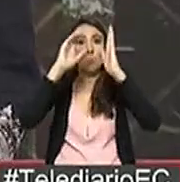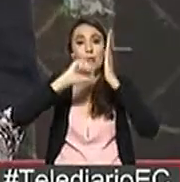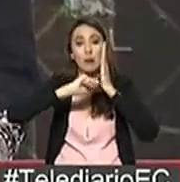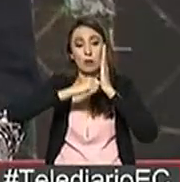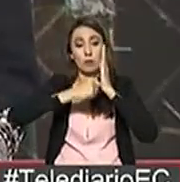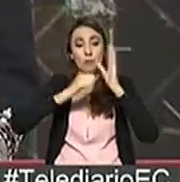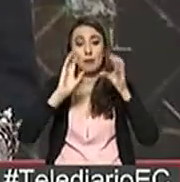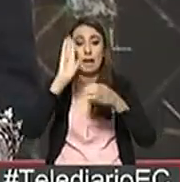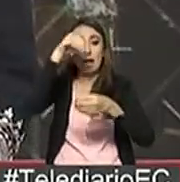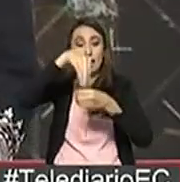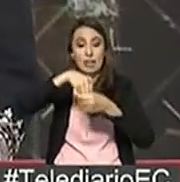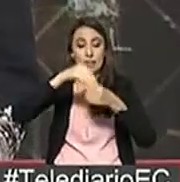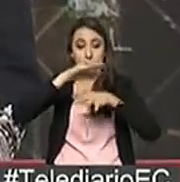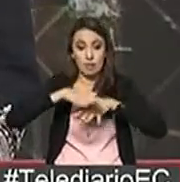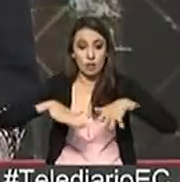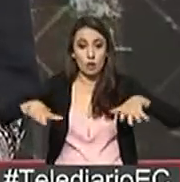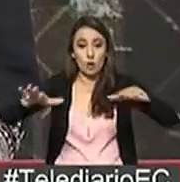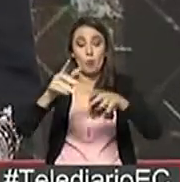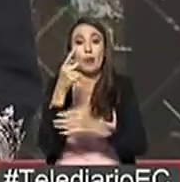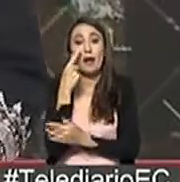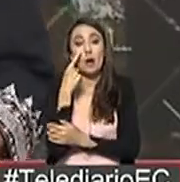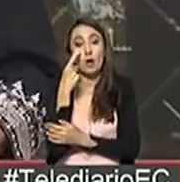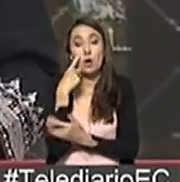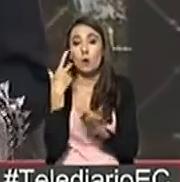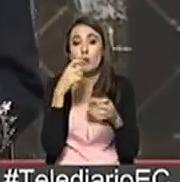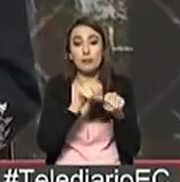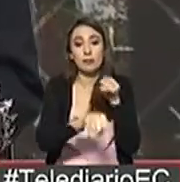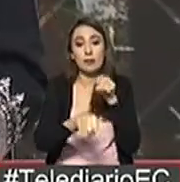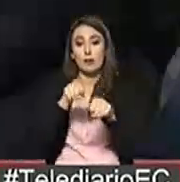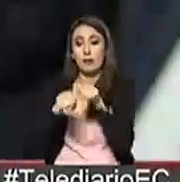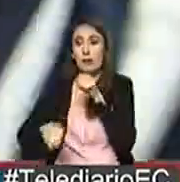las instalaciones de la entidad para constatar los daños.